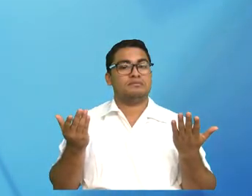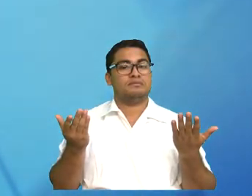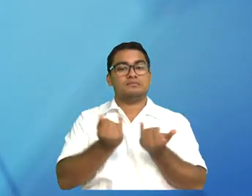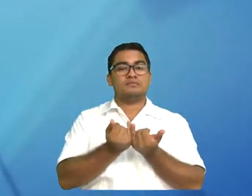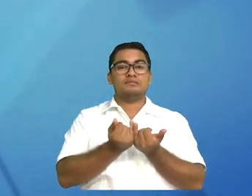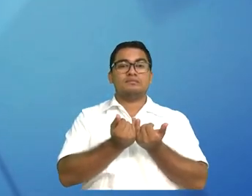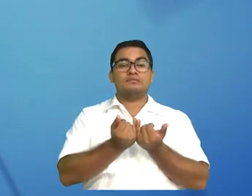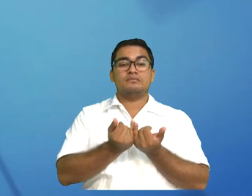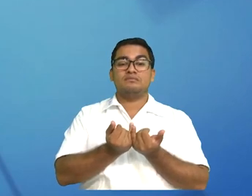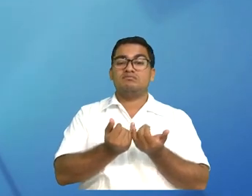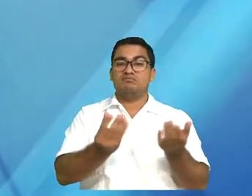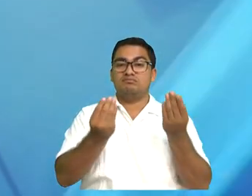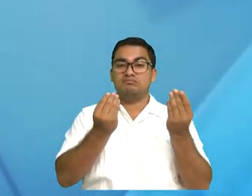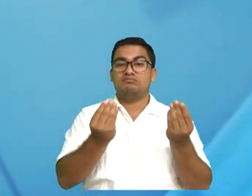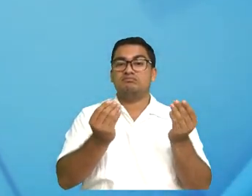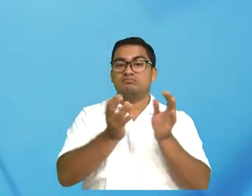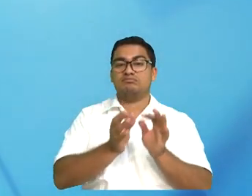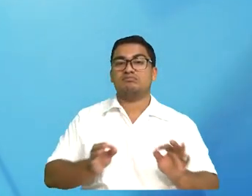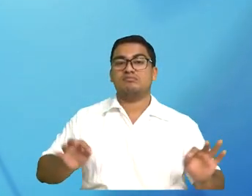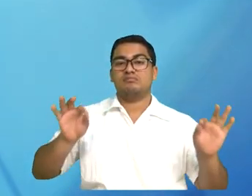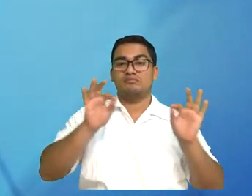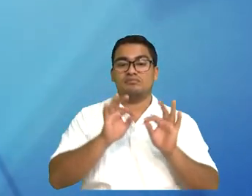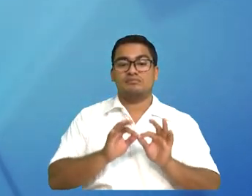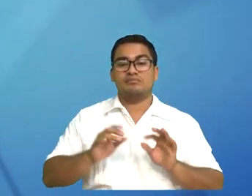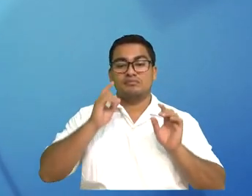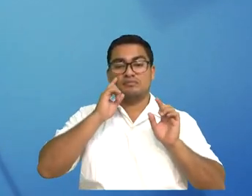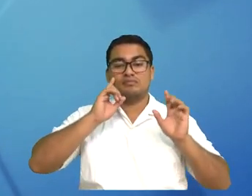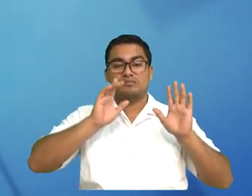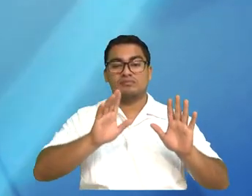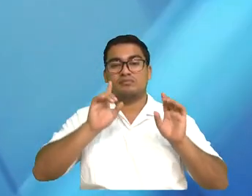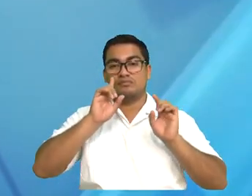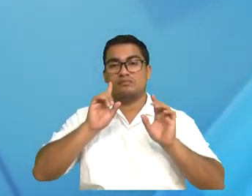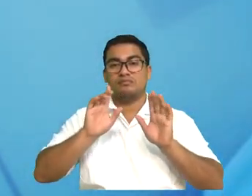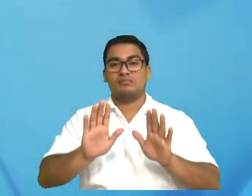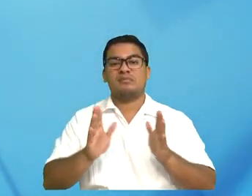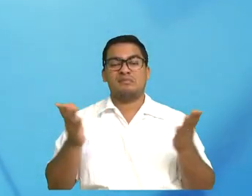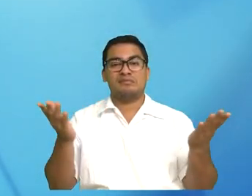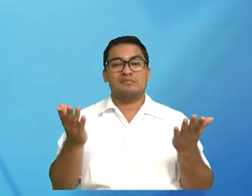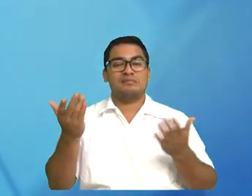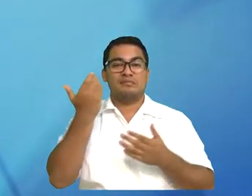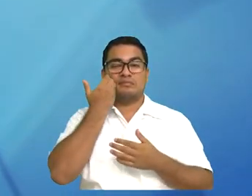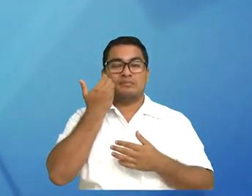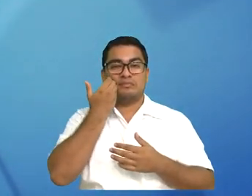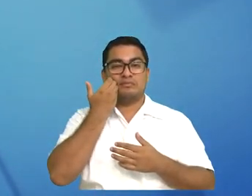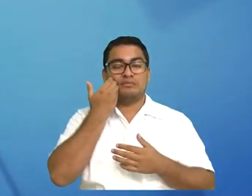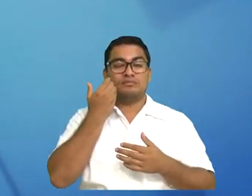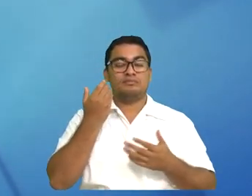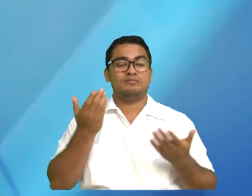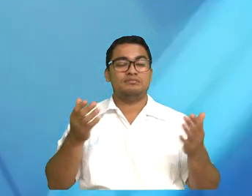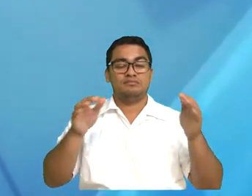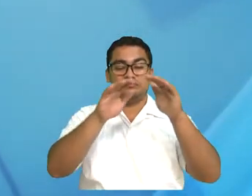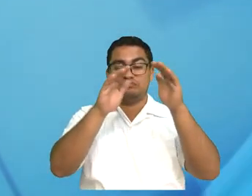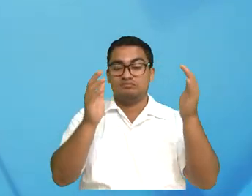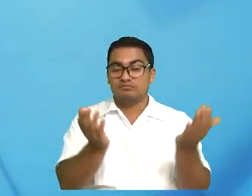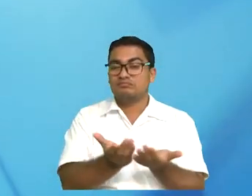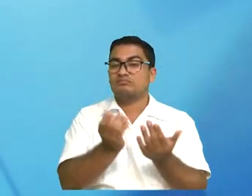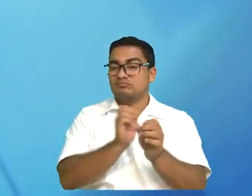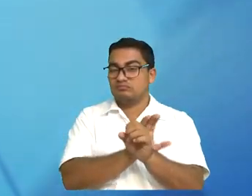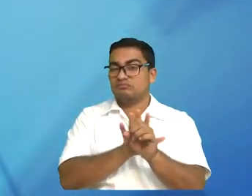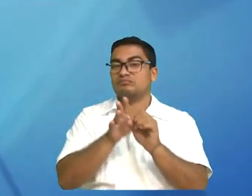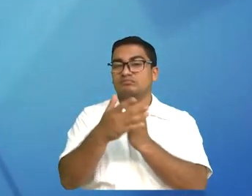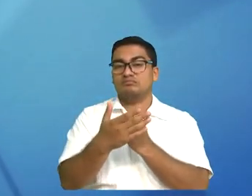del riguroso e indispensable cuidado y protección ante la epidemia, pandemia, coronavirus,